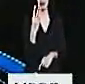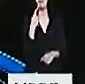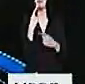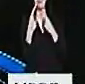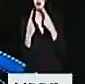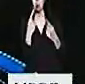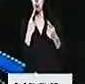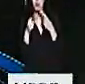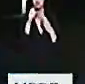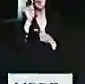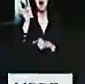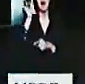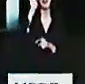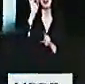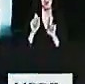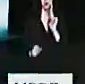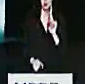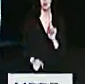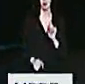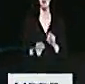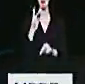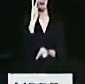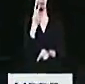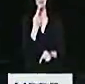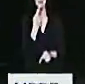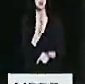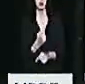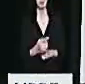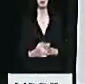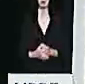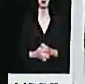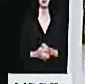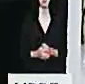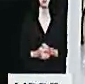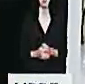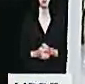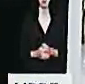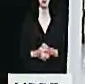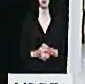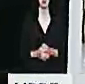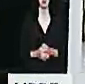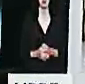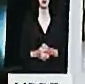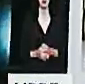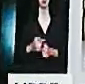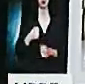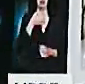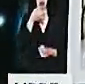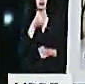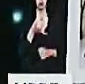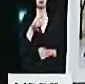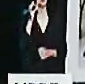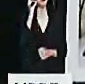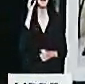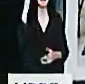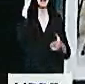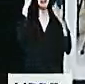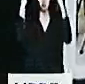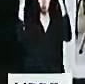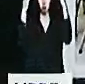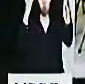quedan, tú eliges una y vamos a ver la pregunta que nos plantean para seguir con la conversación. Te digo las opciones que nos quedan. Una